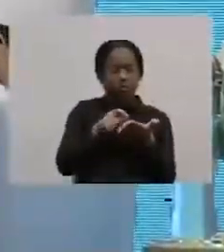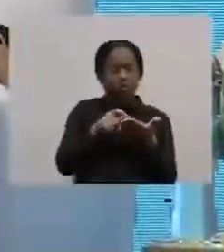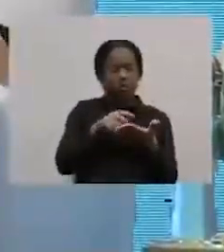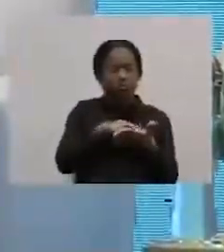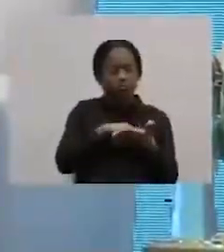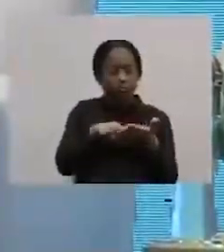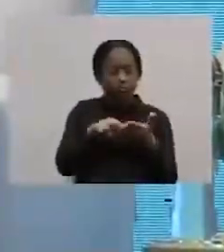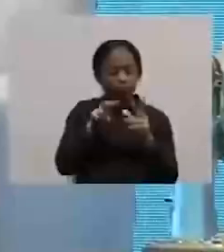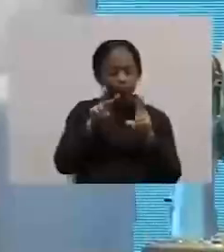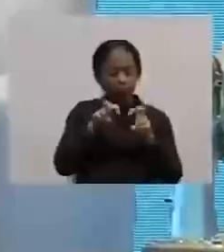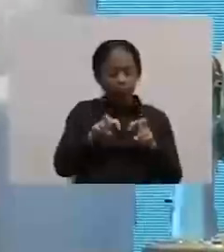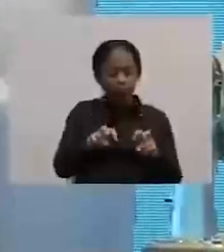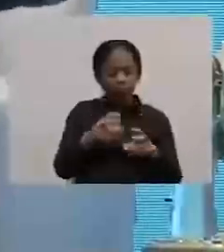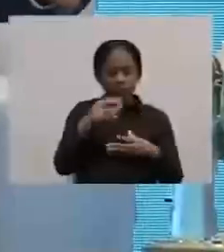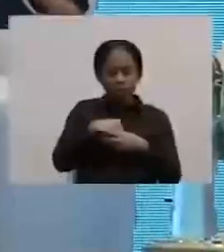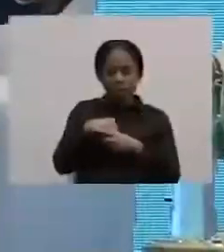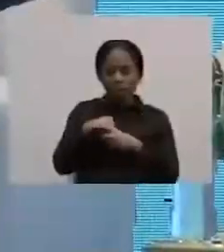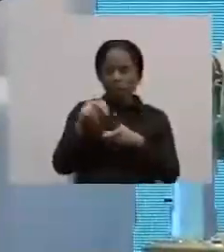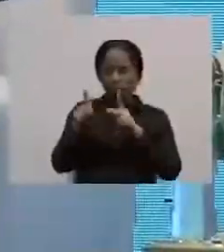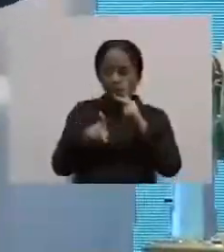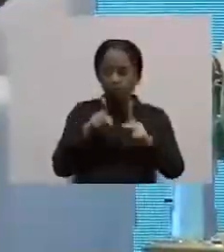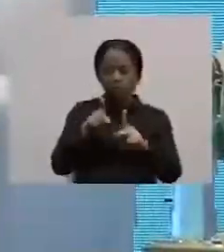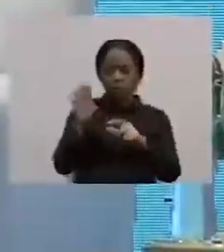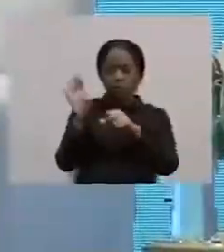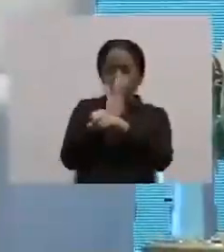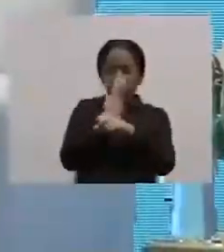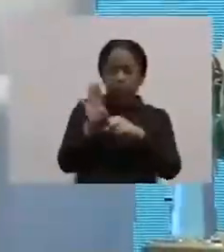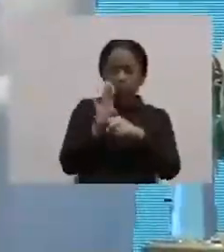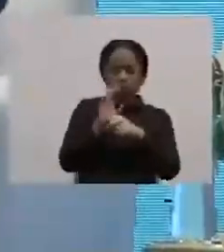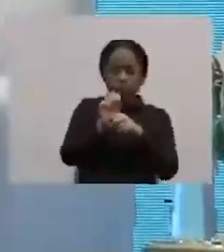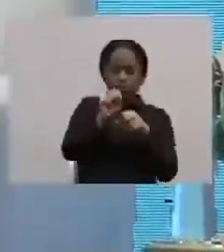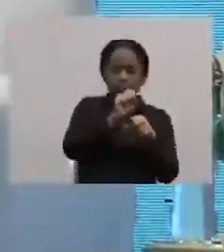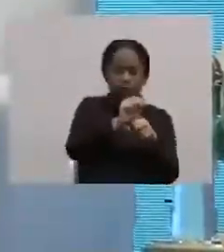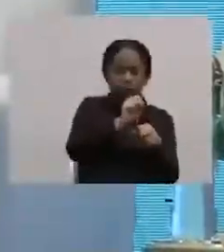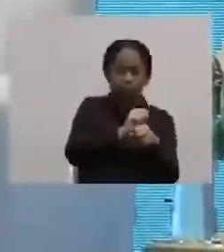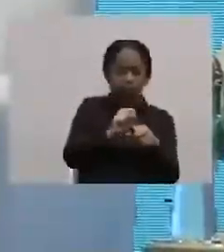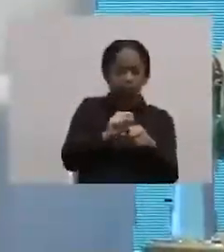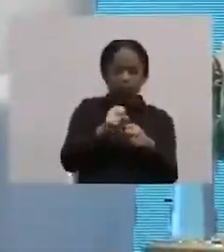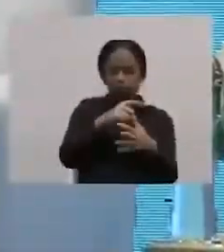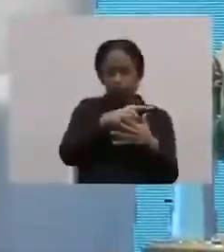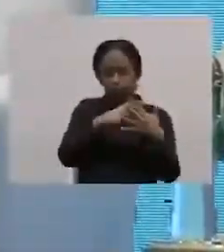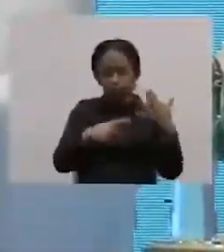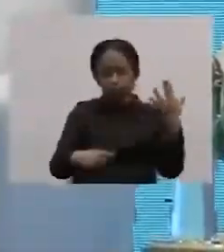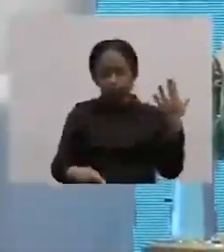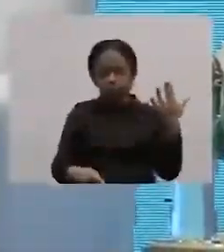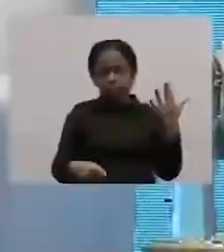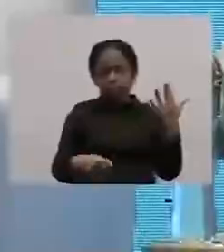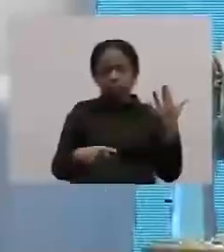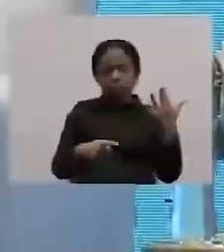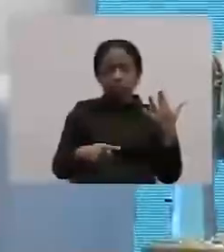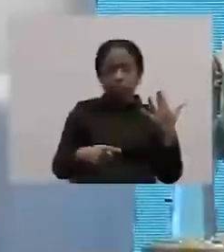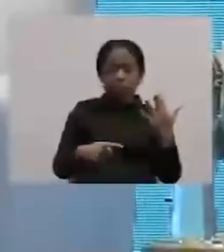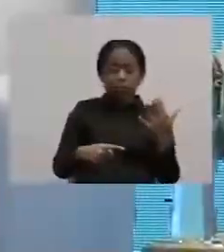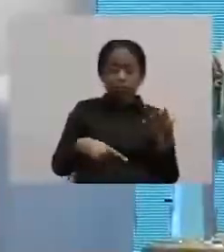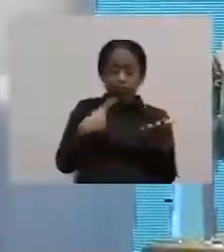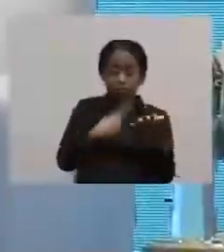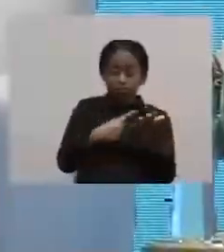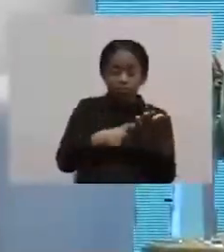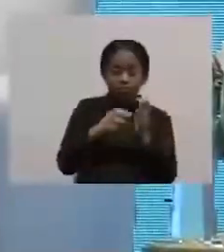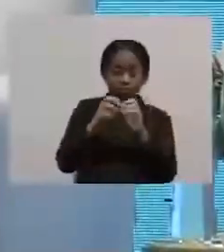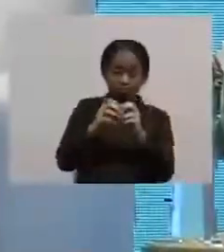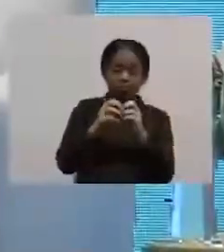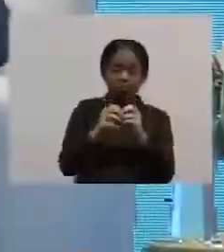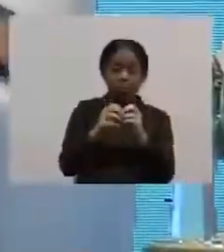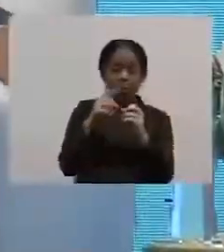del sector social, empresarial y laboral que estamos juntos, y hemos hecho algunas discusiones en conjunto